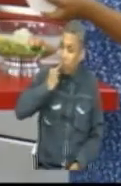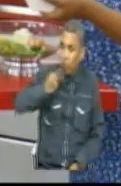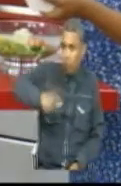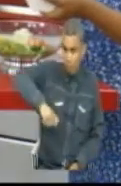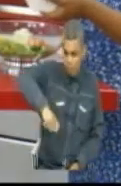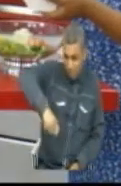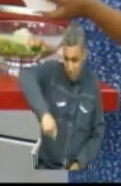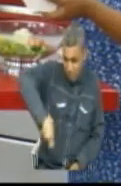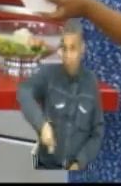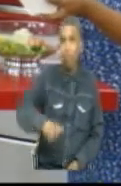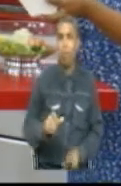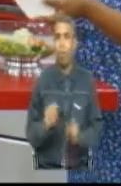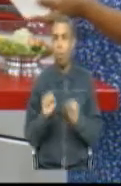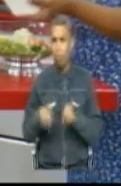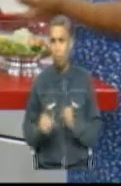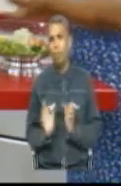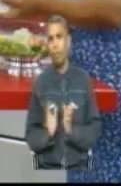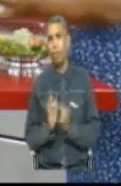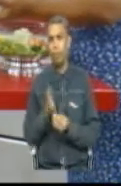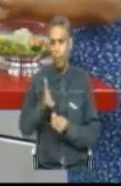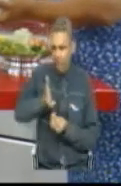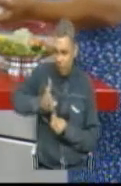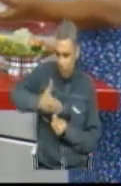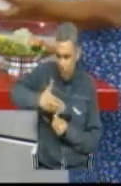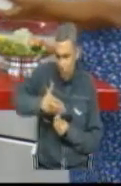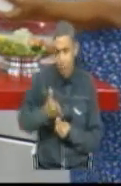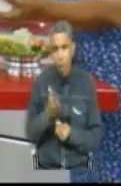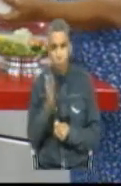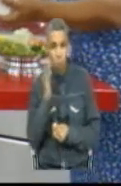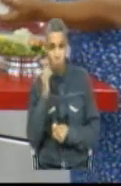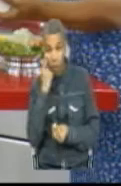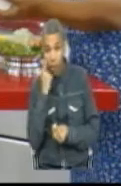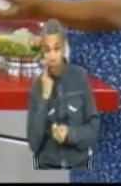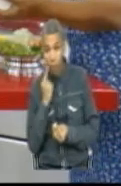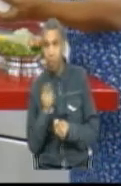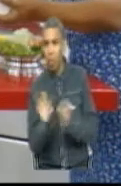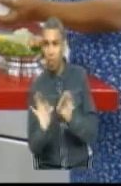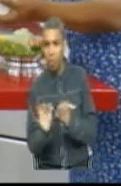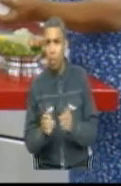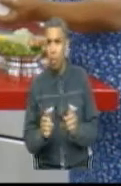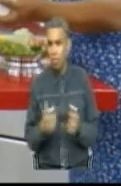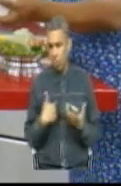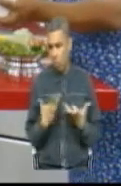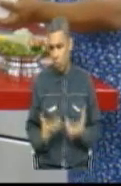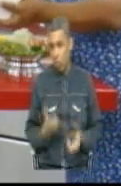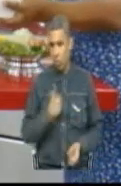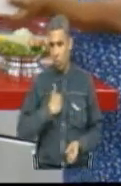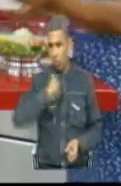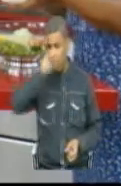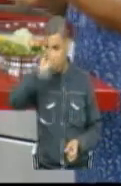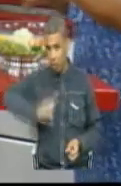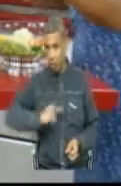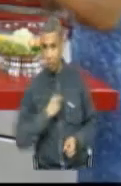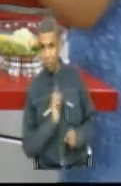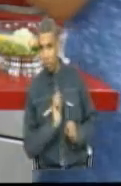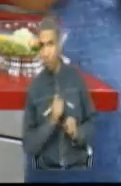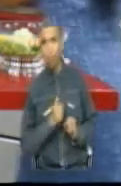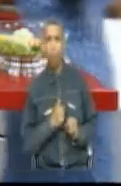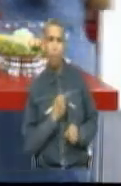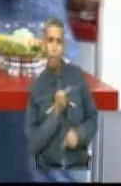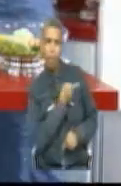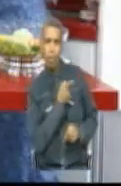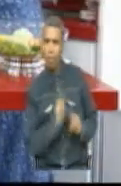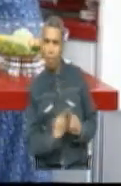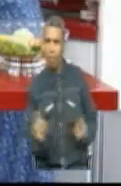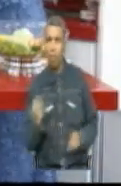toque de crema de leche si a nuestra ensalada a la cual le voy a agregar cilantro